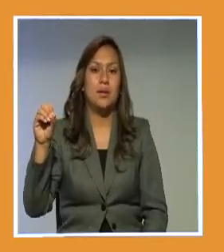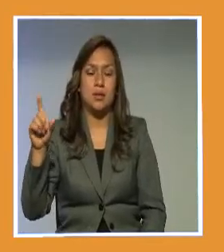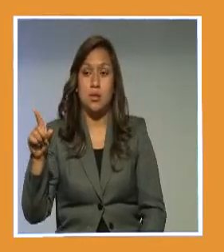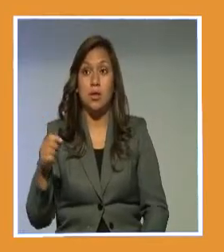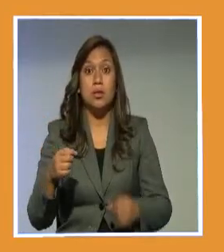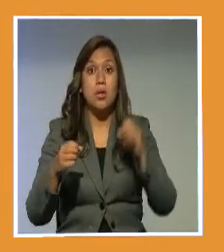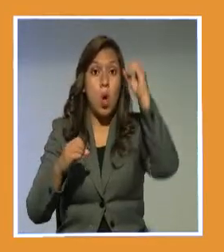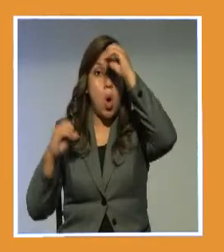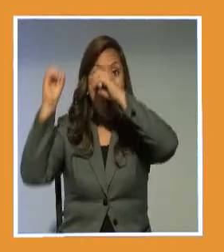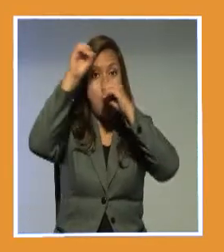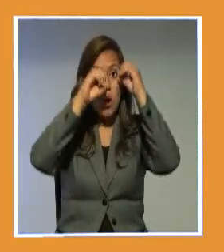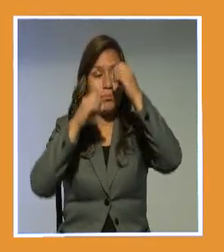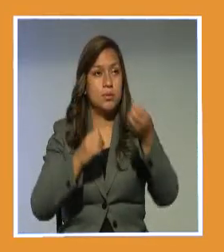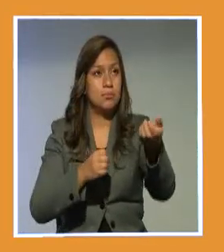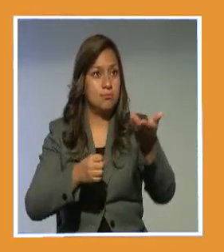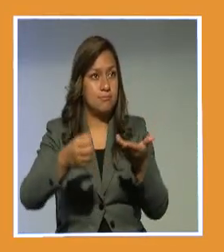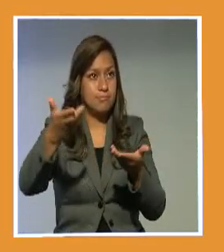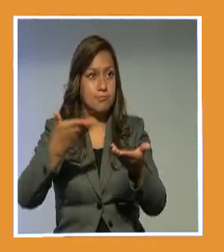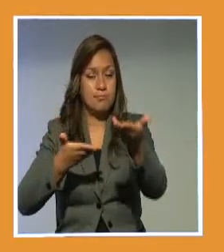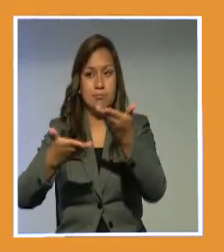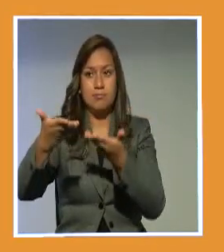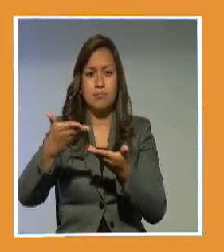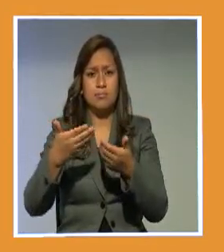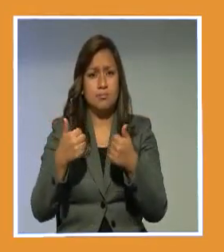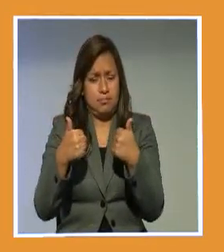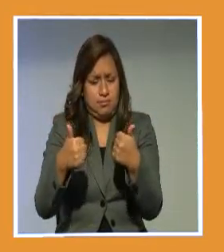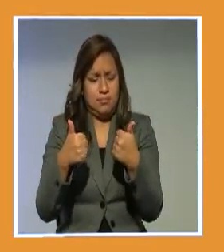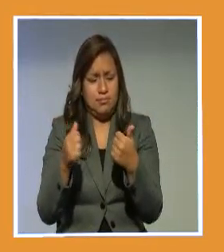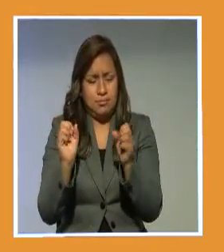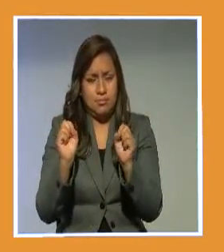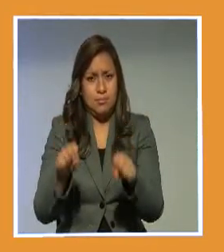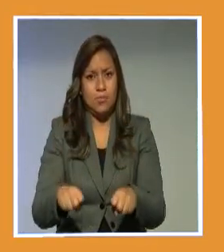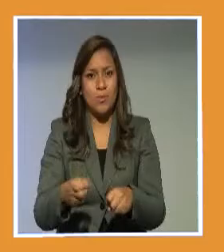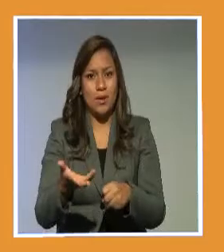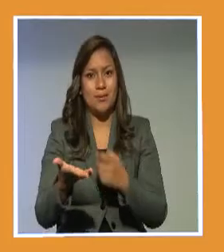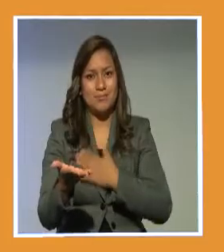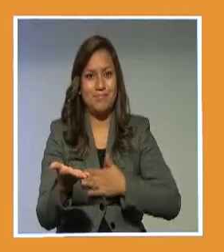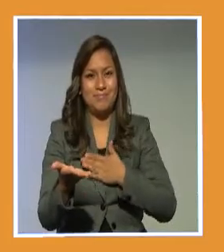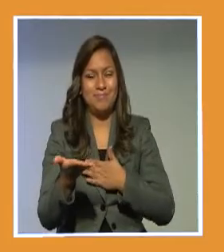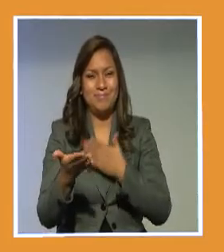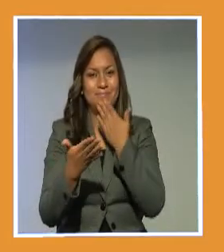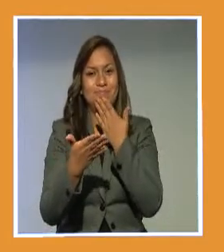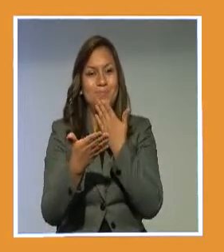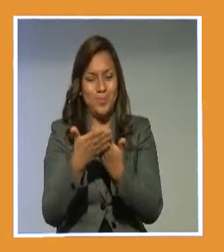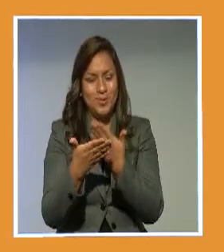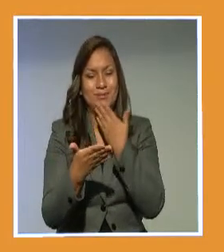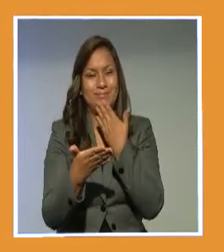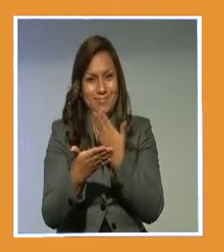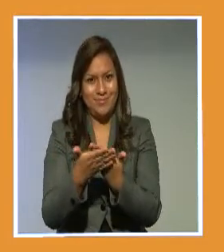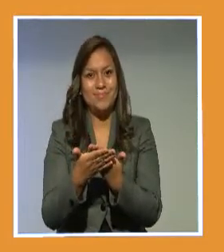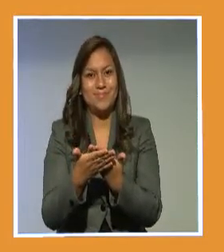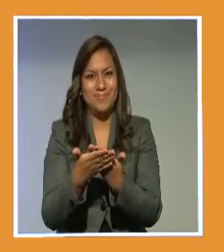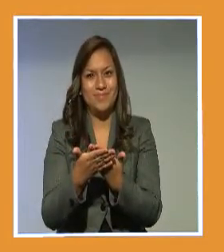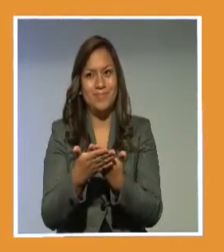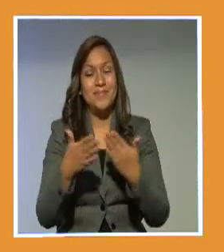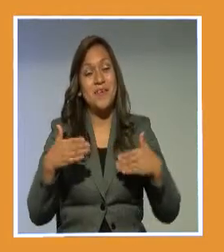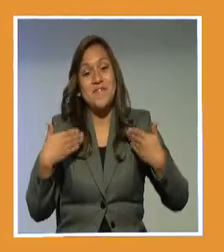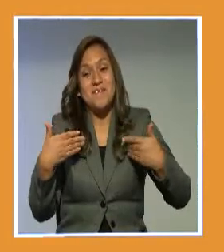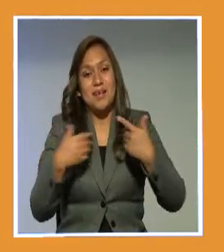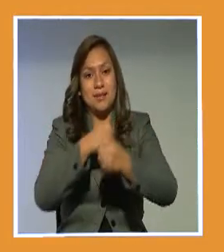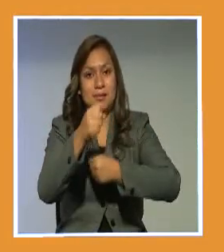observaciones, sus aportes, su participación, que siempre es fundamental, así que muchas gracias, realmente por todo esto. Feliz